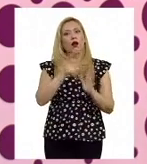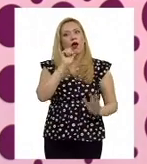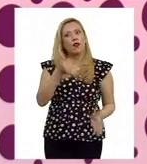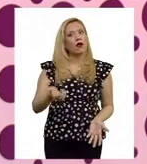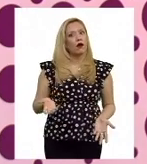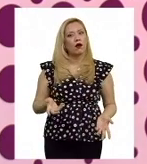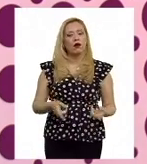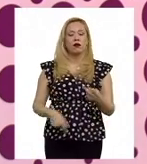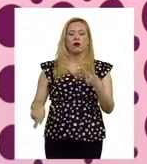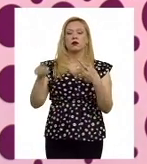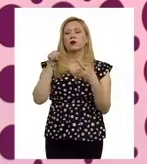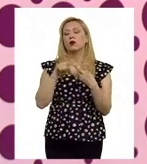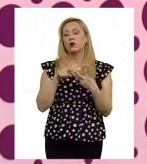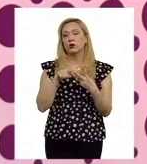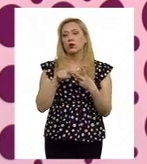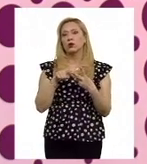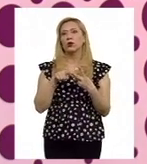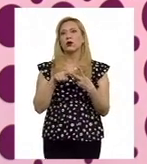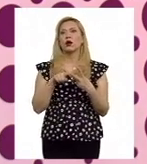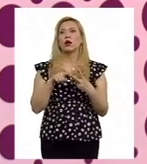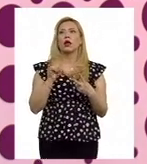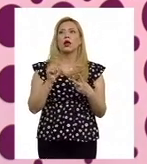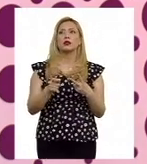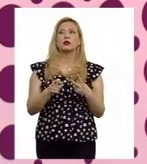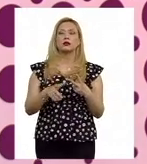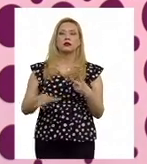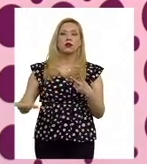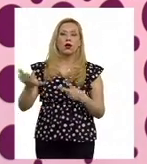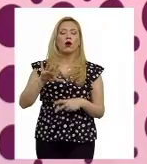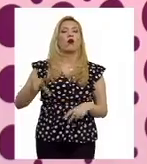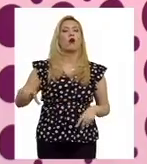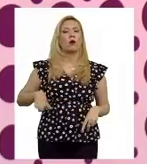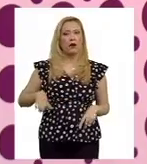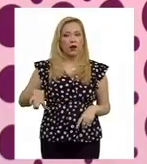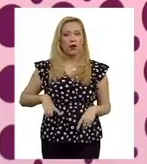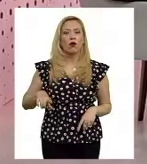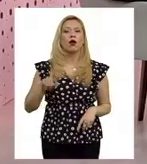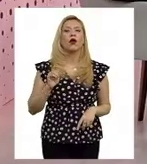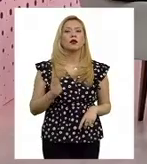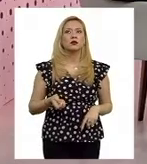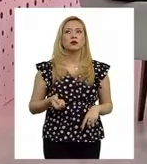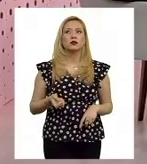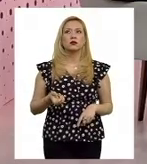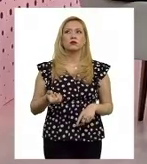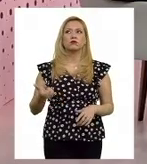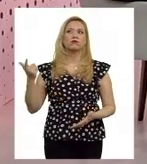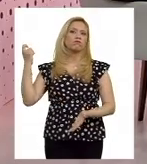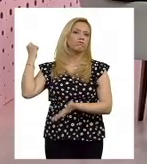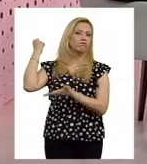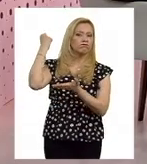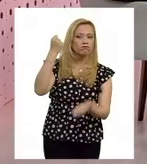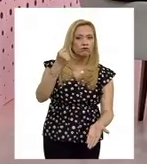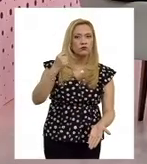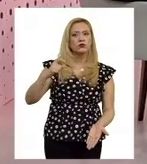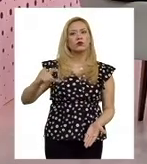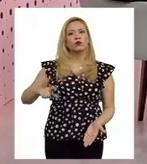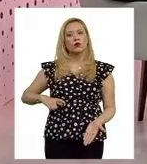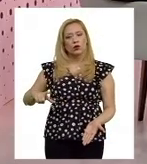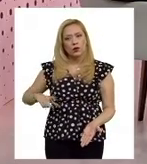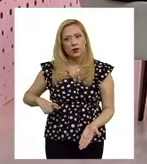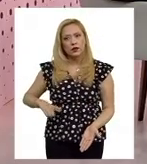Y lo segundo, algo relacionado con también política pública que tiene que ver con inversiones públicas